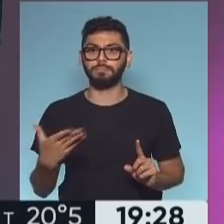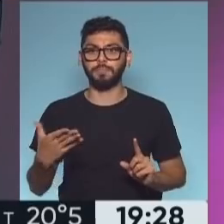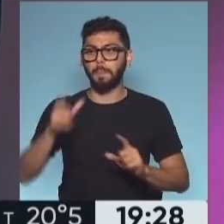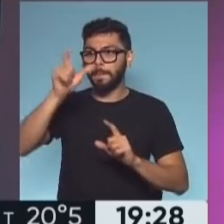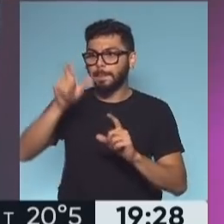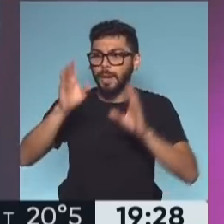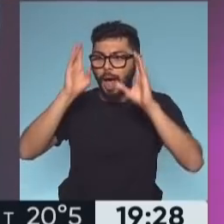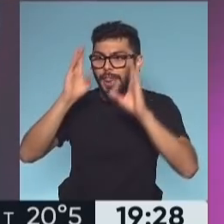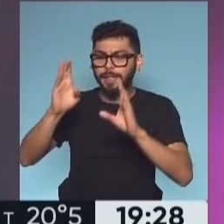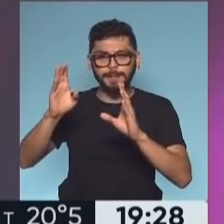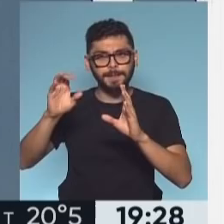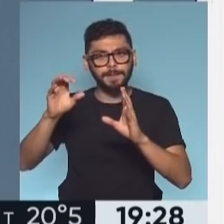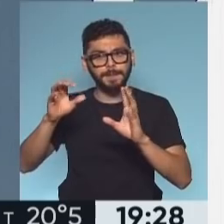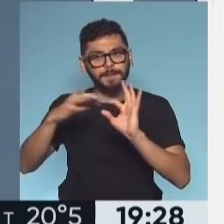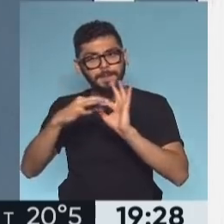del paciente?